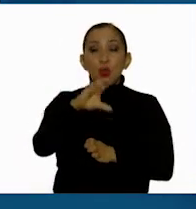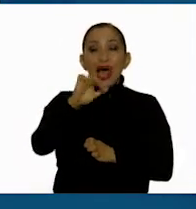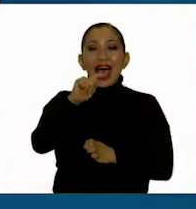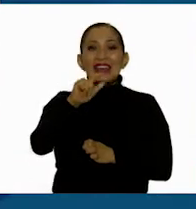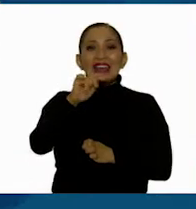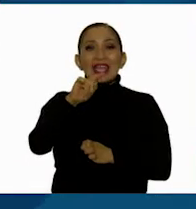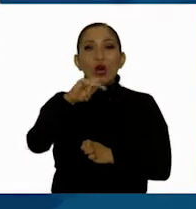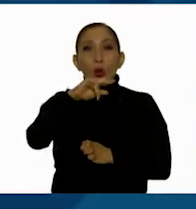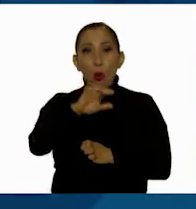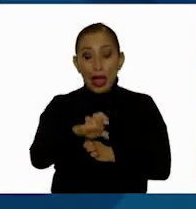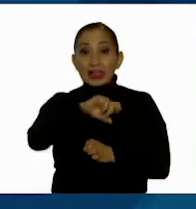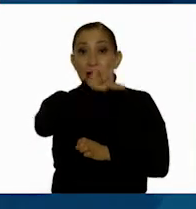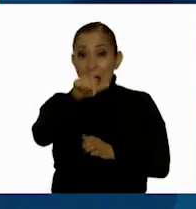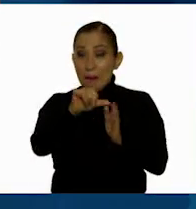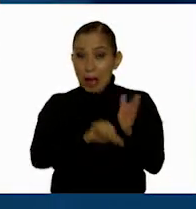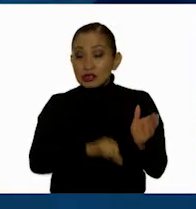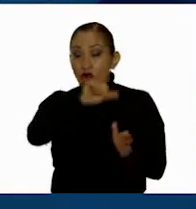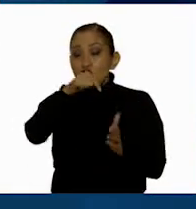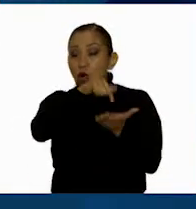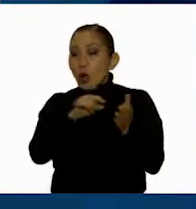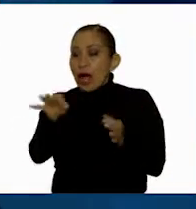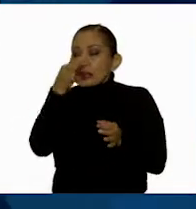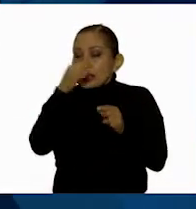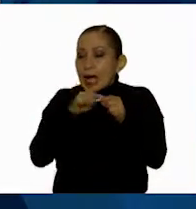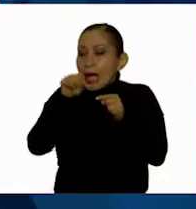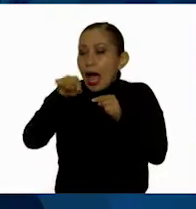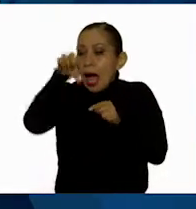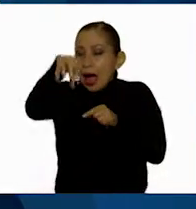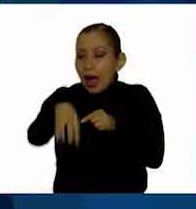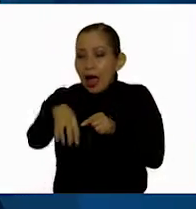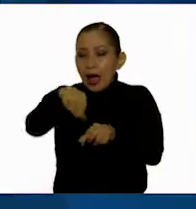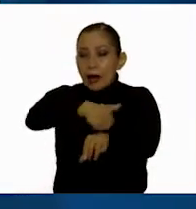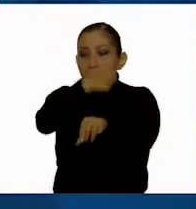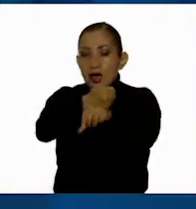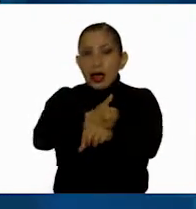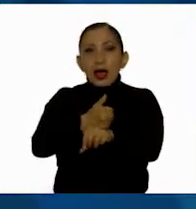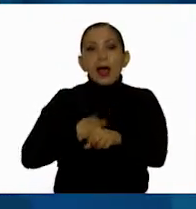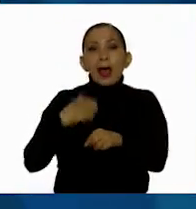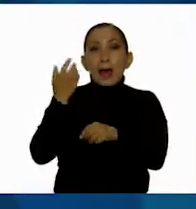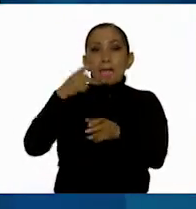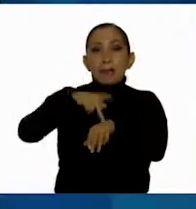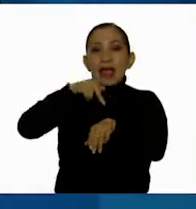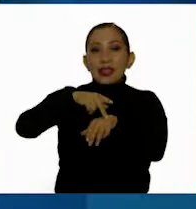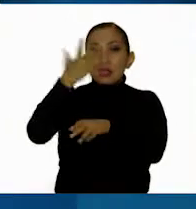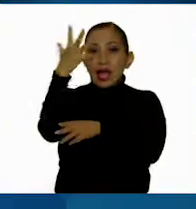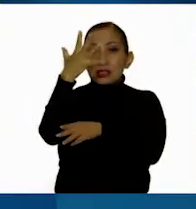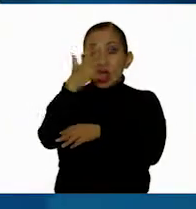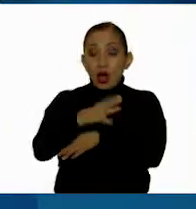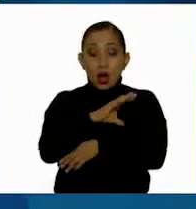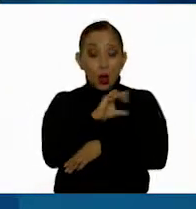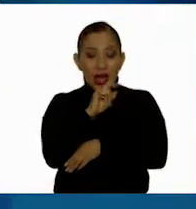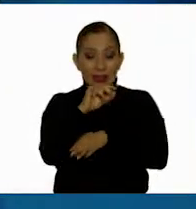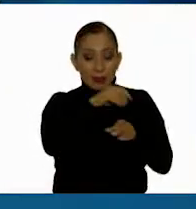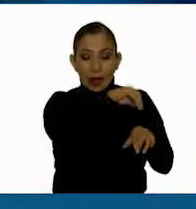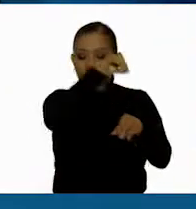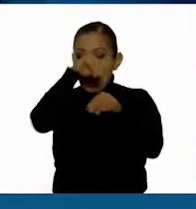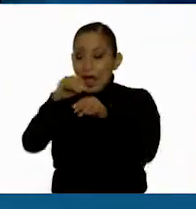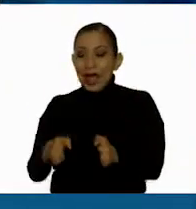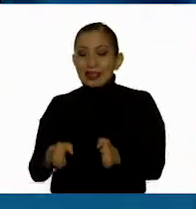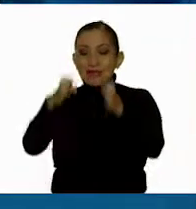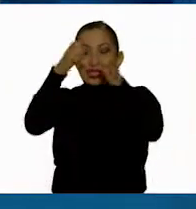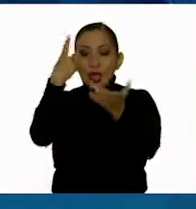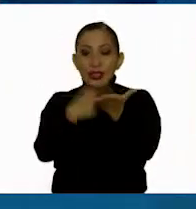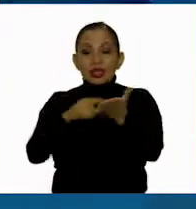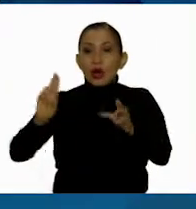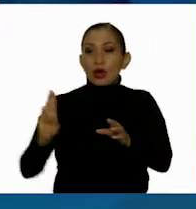y meses después, en otro punto cercano, se encuentra la Piedra del Sol. La Coatlicue es llevada al edificio de la